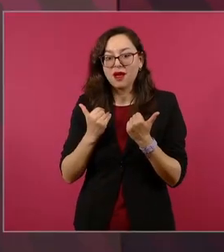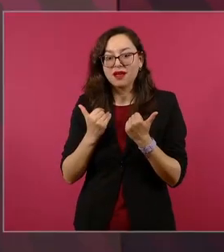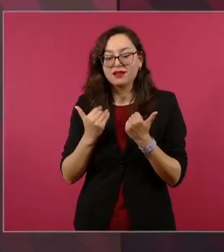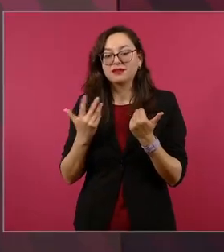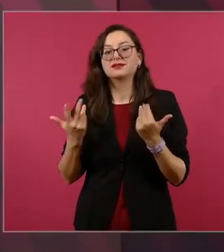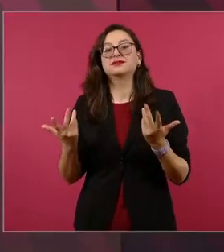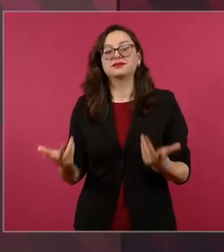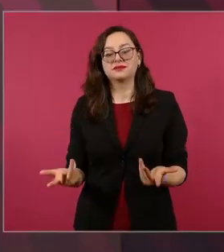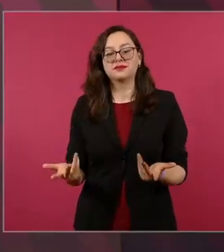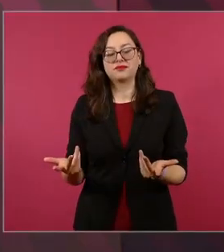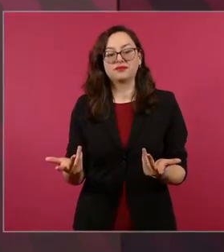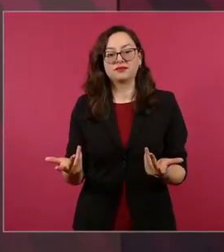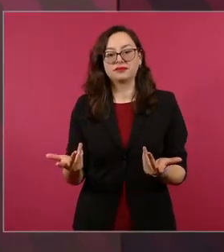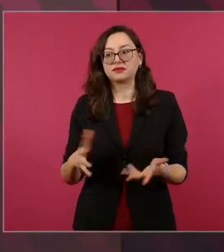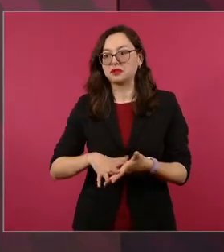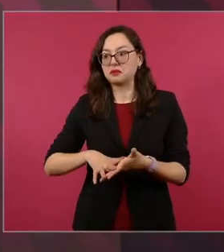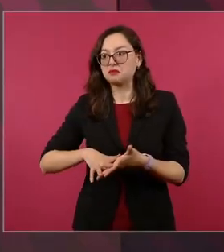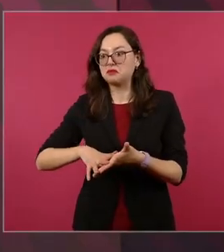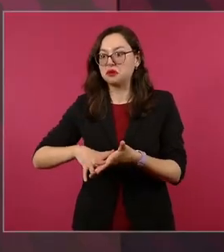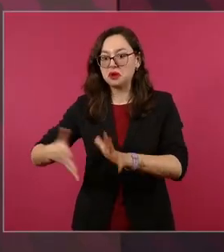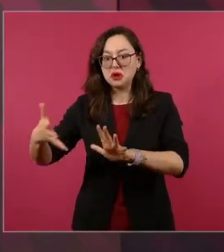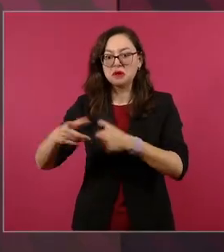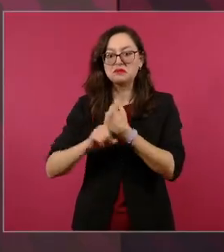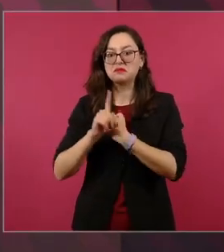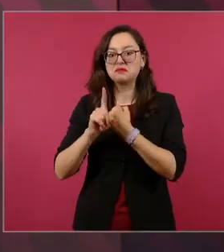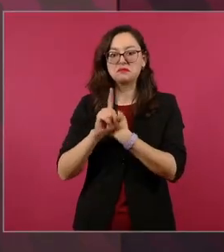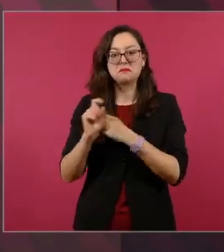¿Por qué no hay violencia?